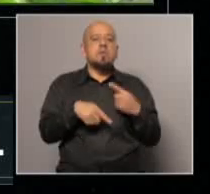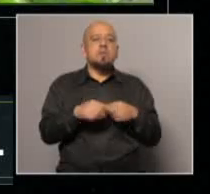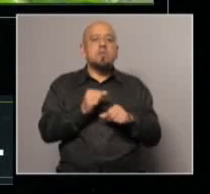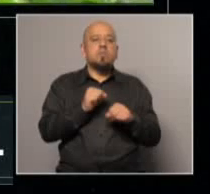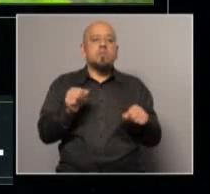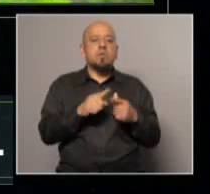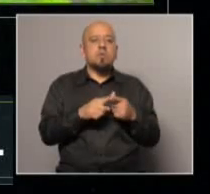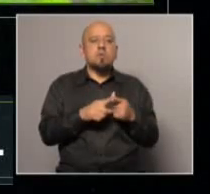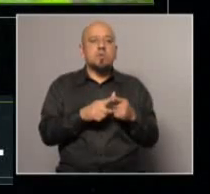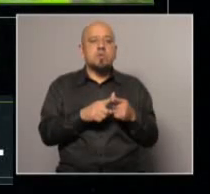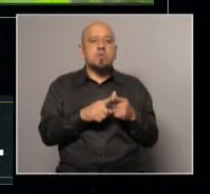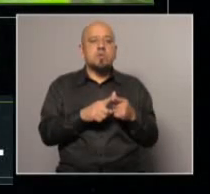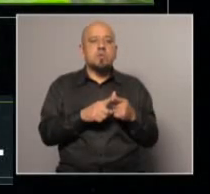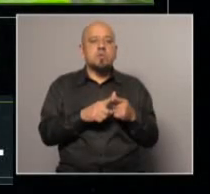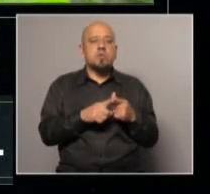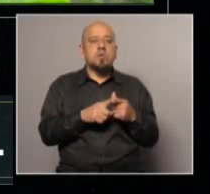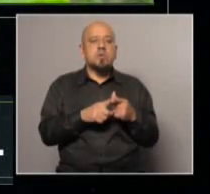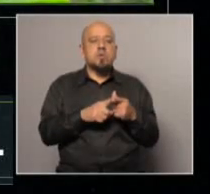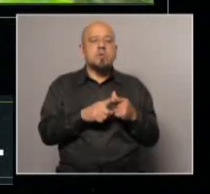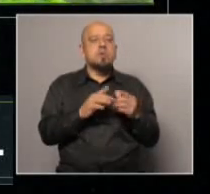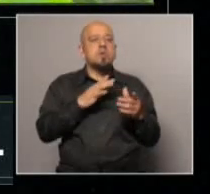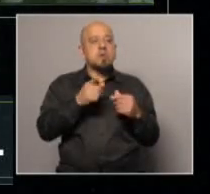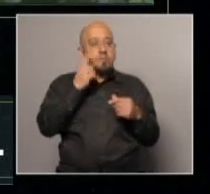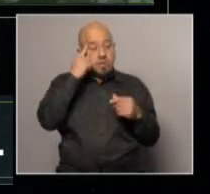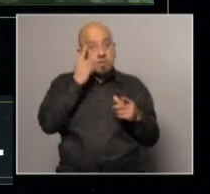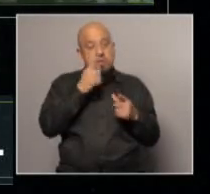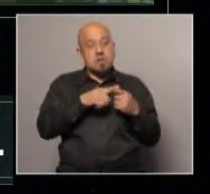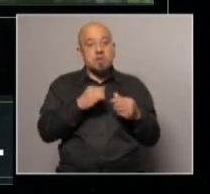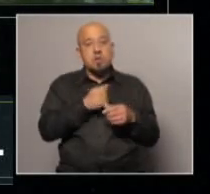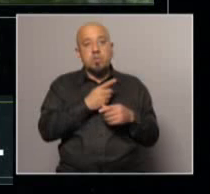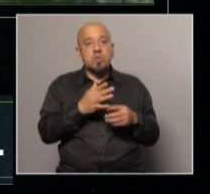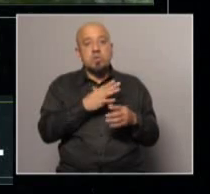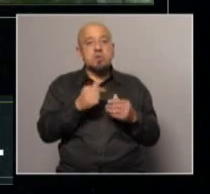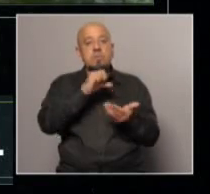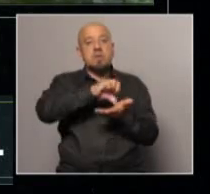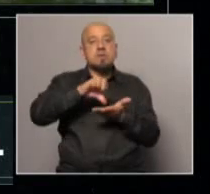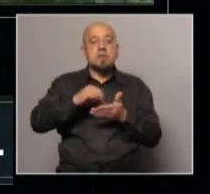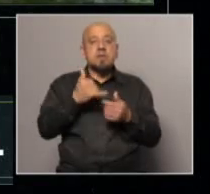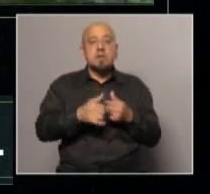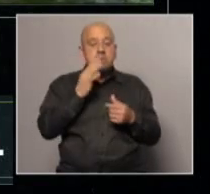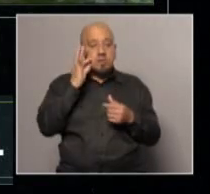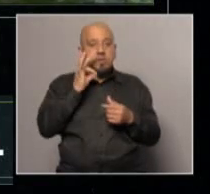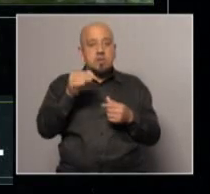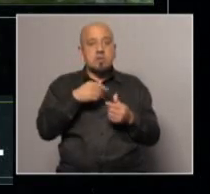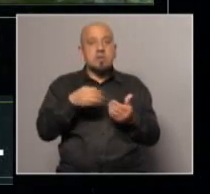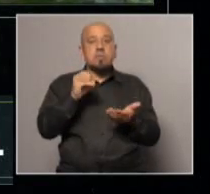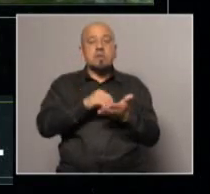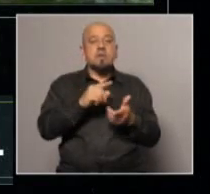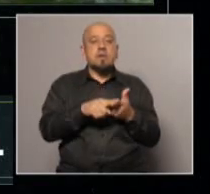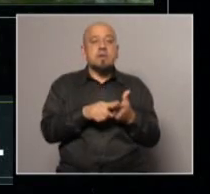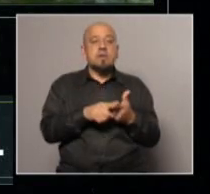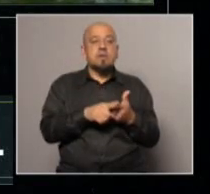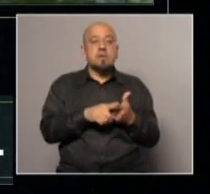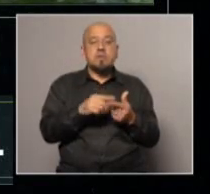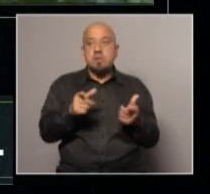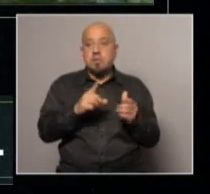comercializar esa licencia. O sea, lo que vendieron fue su licencia. Claro, es que piensen que cuántos países tienen la posibilidad de plantar marihuana legalmente. Son muy poquitos los